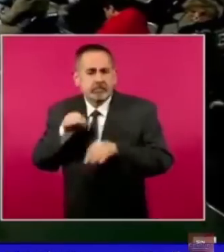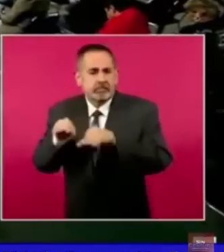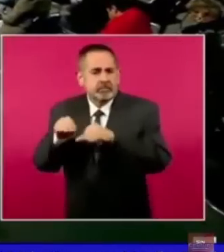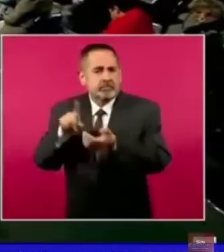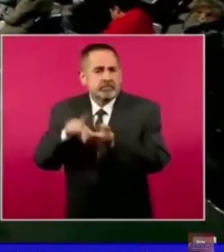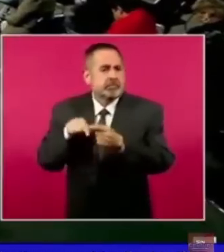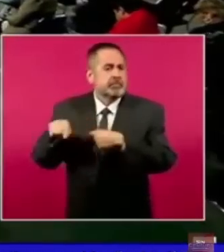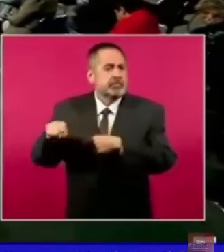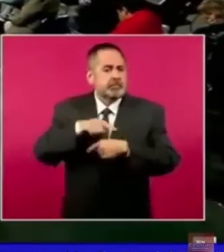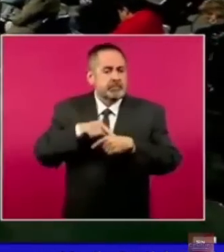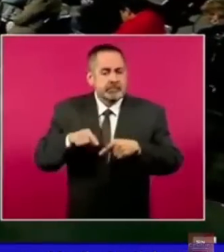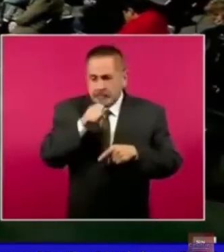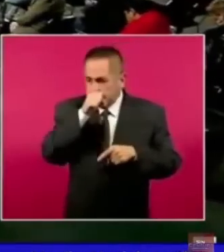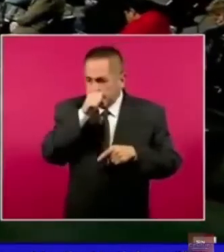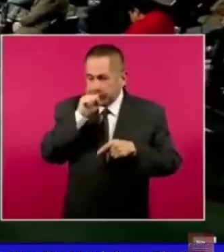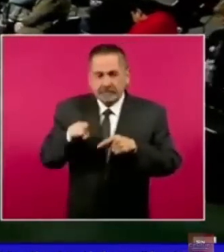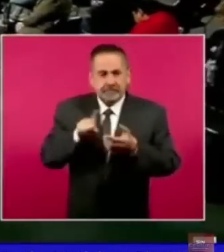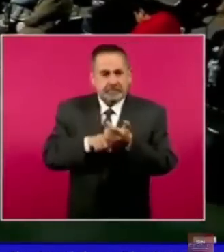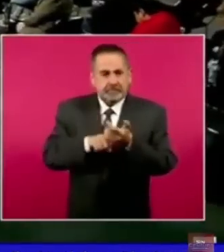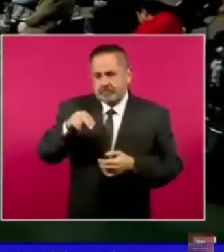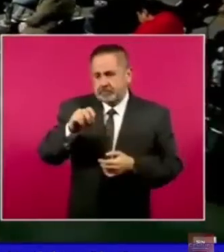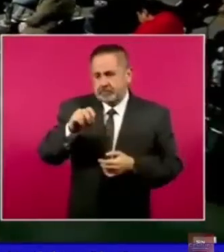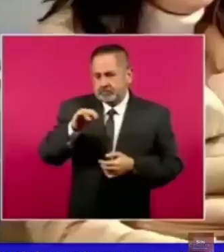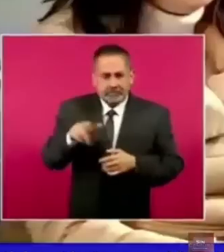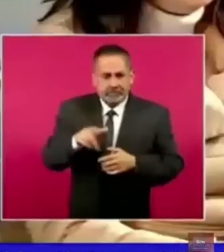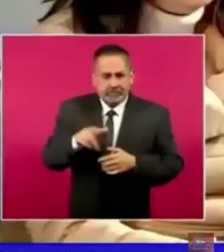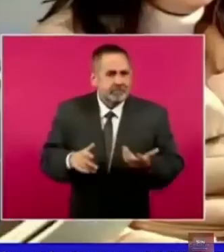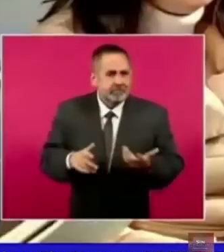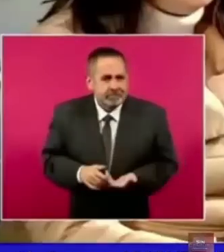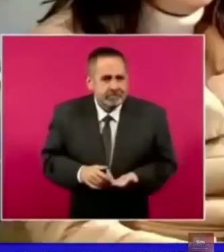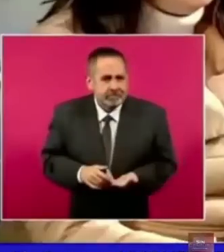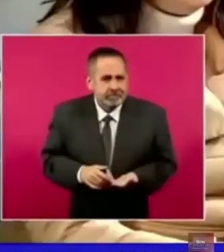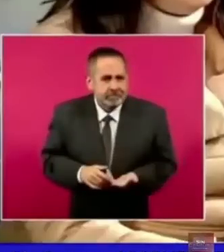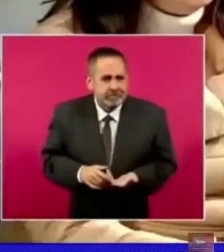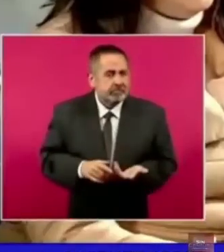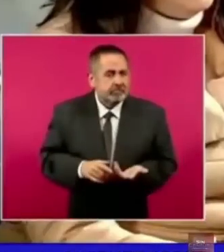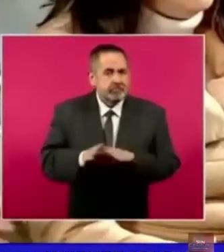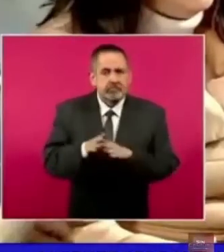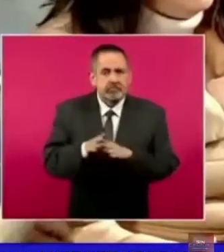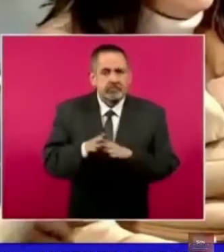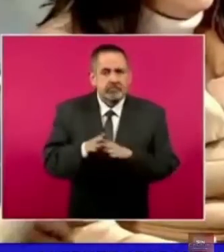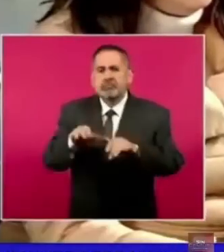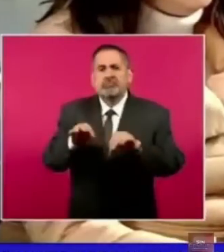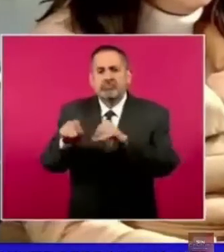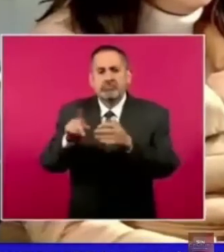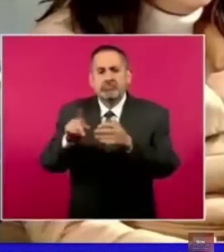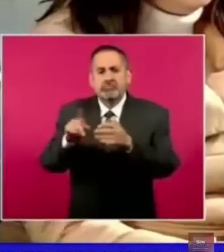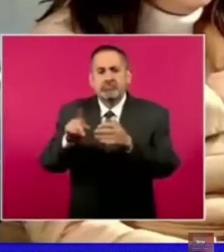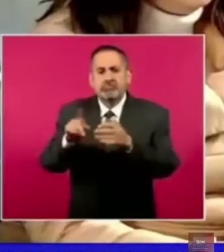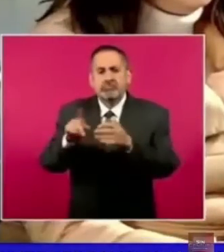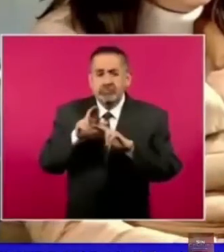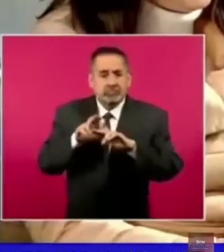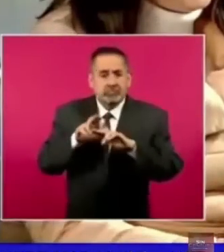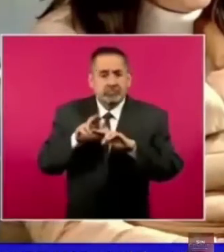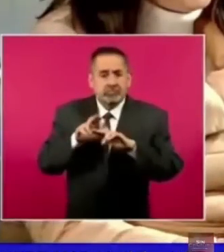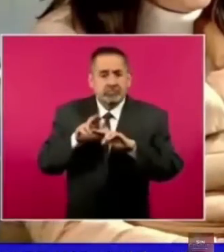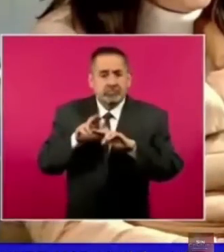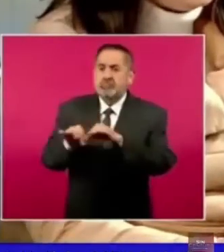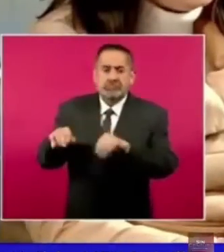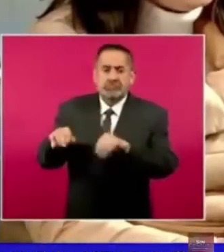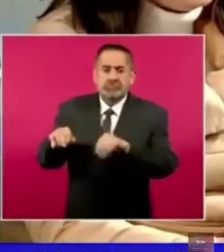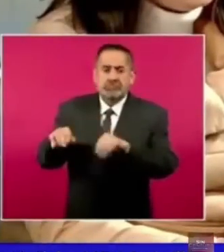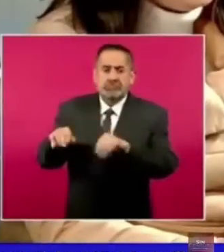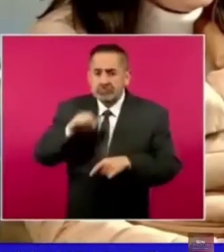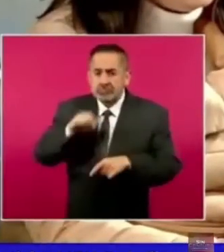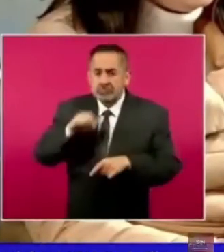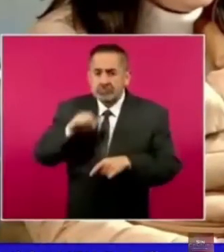ex trabajadores de Notimex. No pueden entrar, por ejemplo, a ninguna dependencia de gobierno